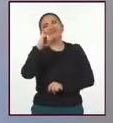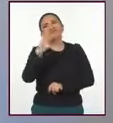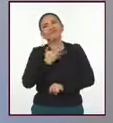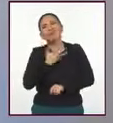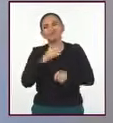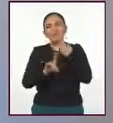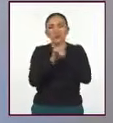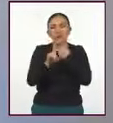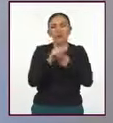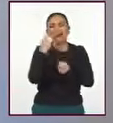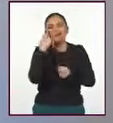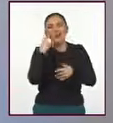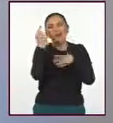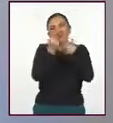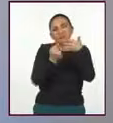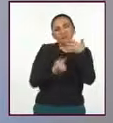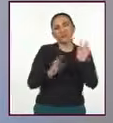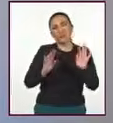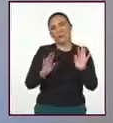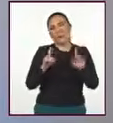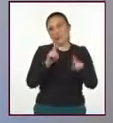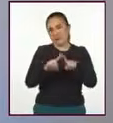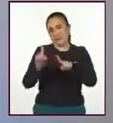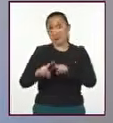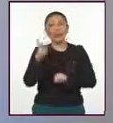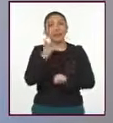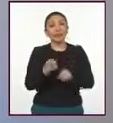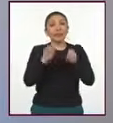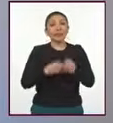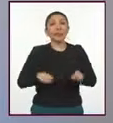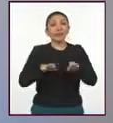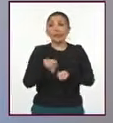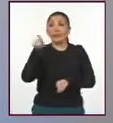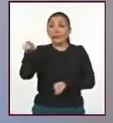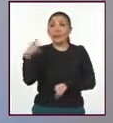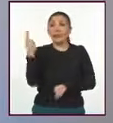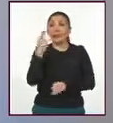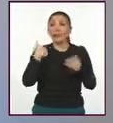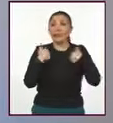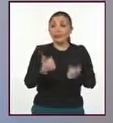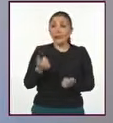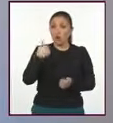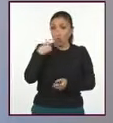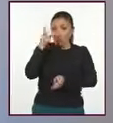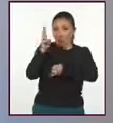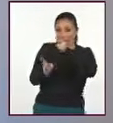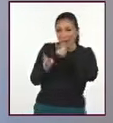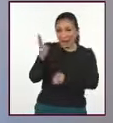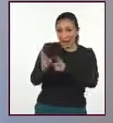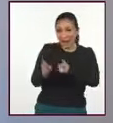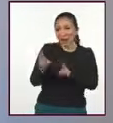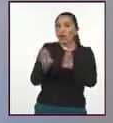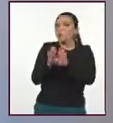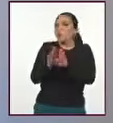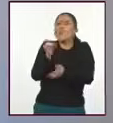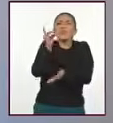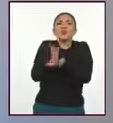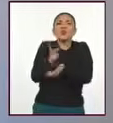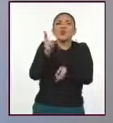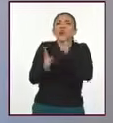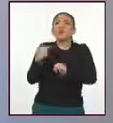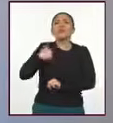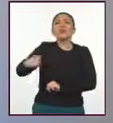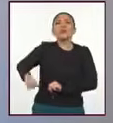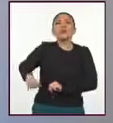tengo un problema. Es fundamental que ellos sepan que esa charla y que uno muestre este interés y que llegue